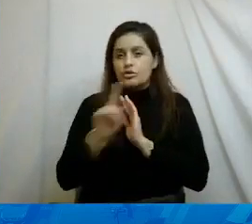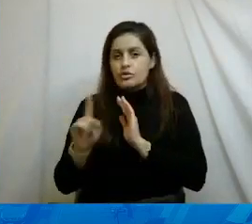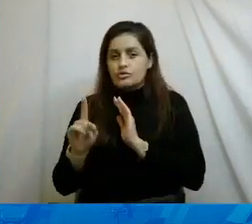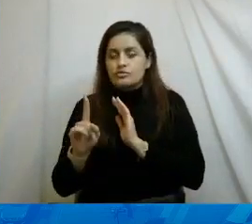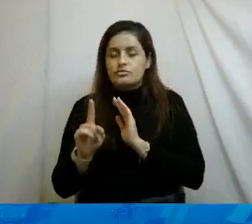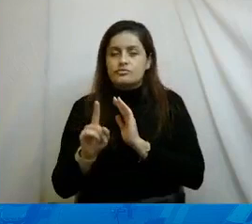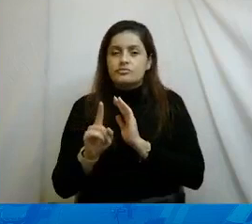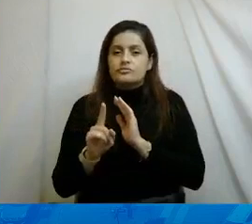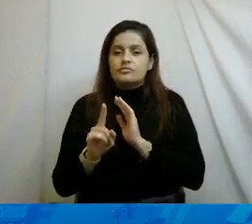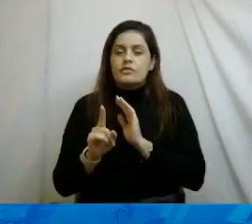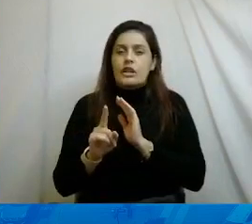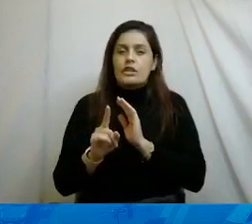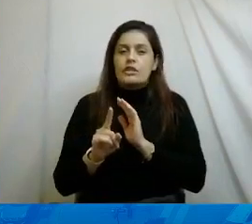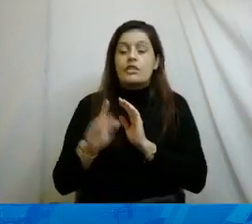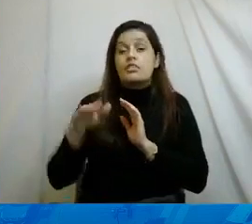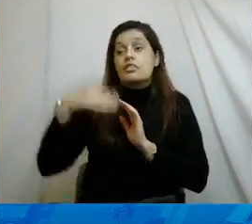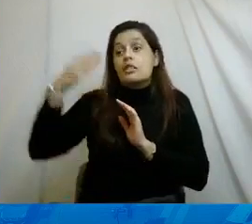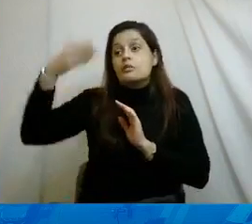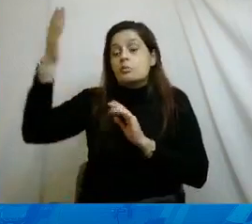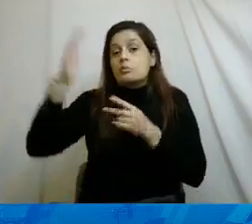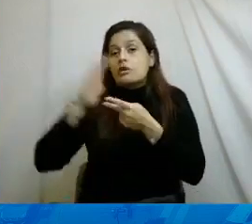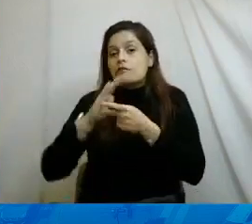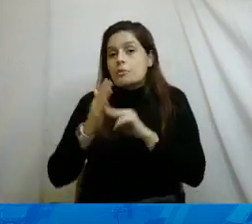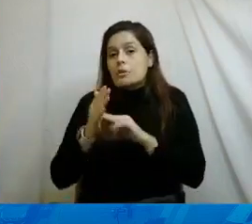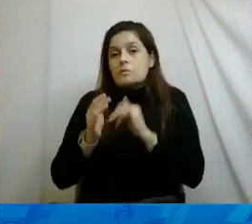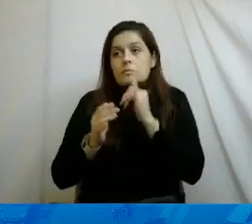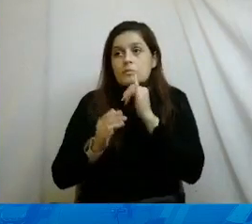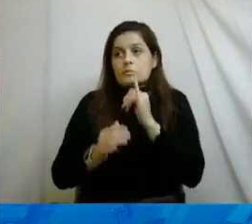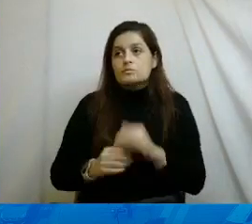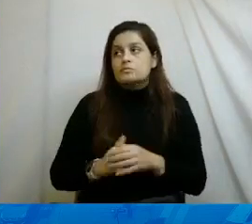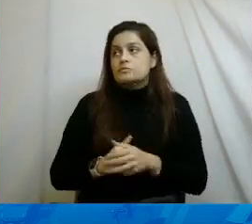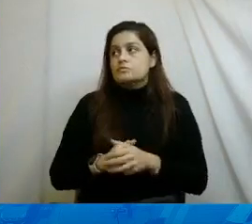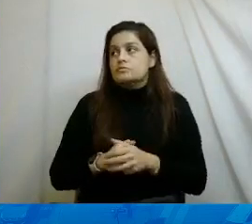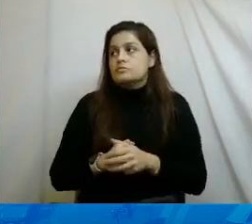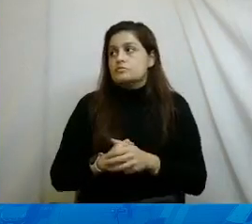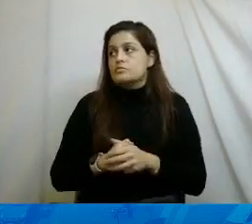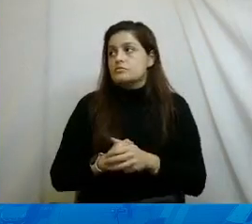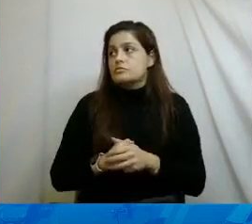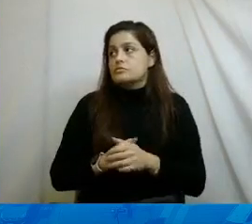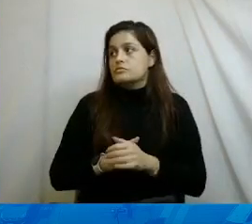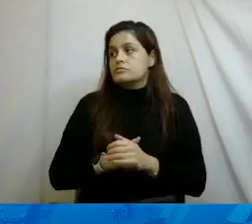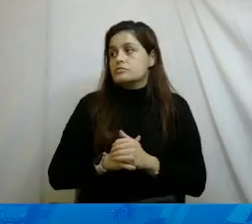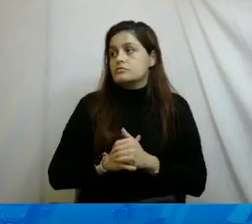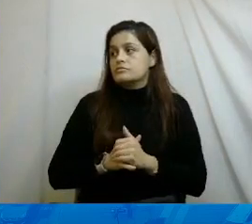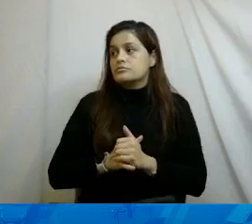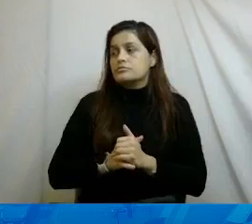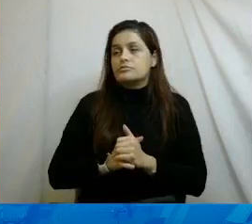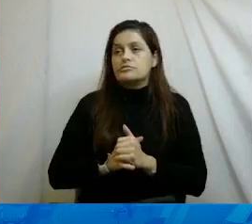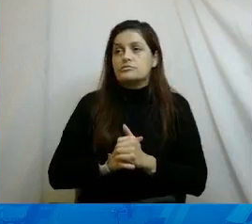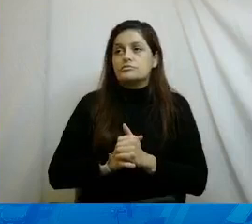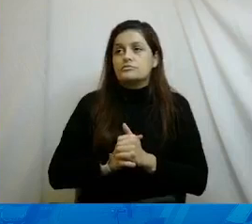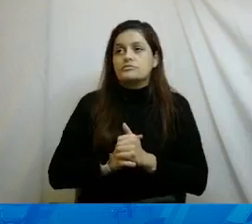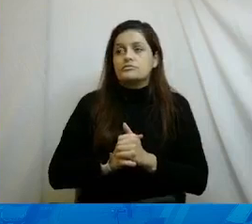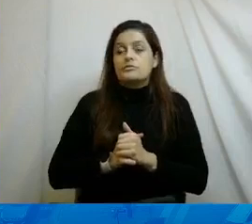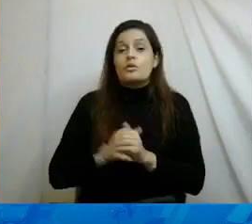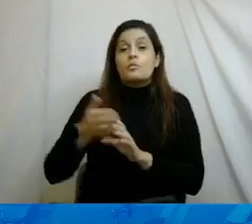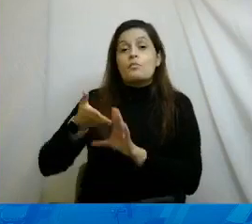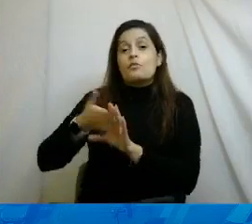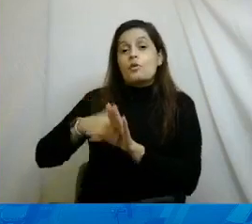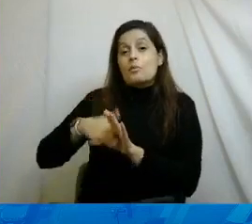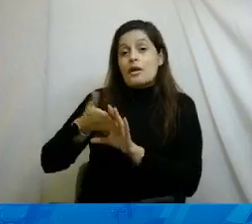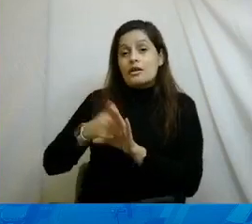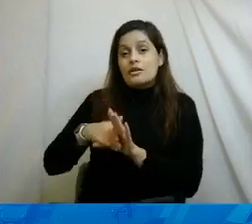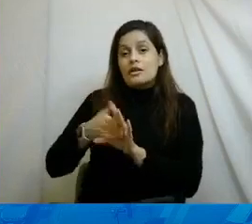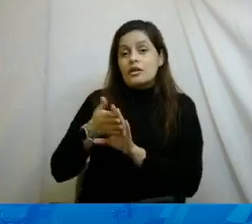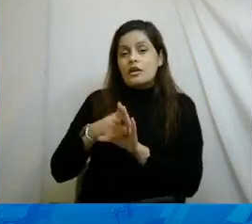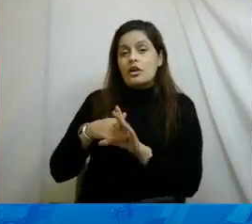analizarlo para que no tengan problemas más adelante estas agrupaciones. Y referente, vuelvo al tema de Pomaire. Yo no lo